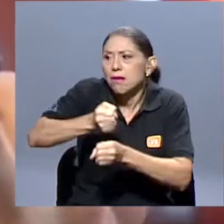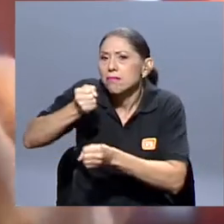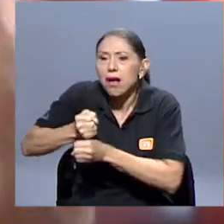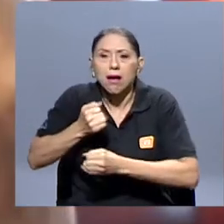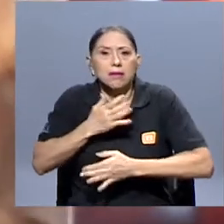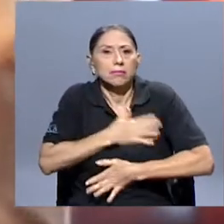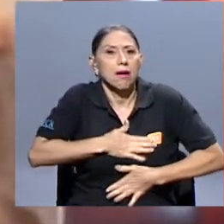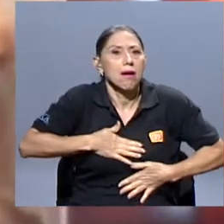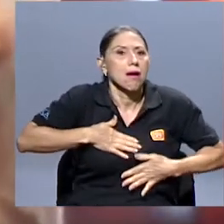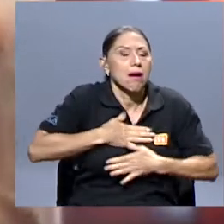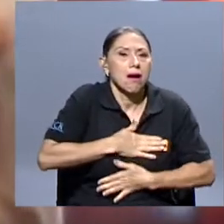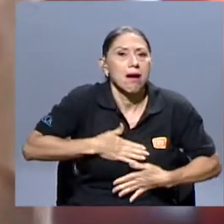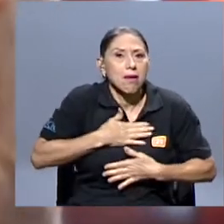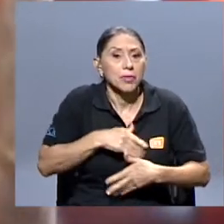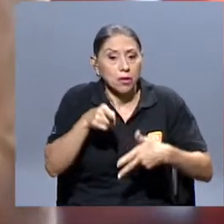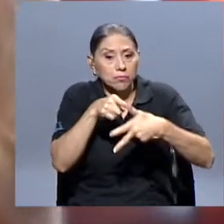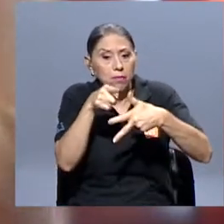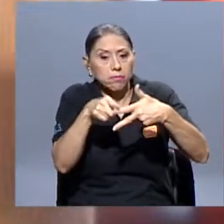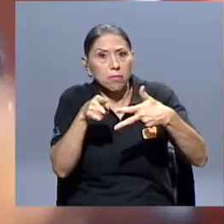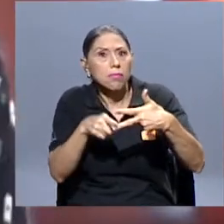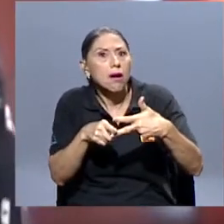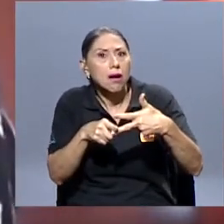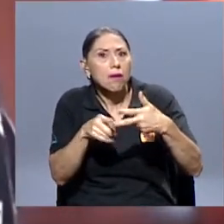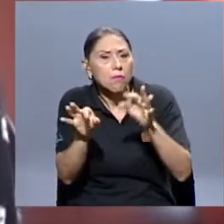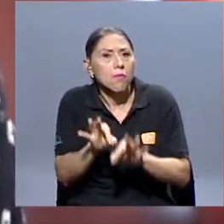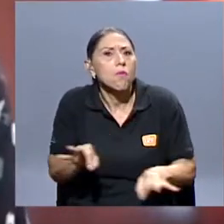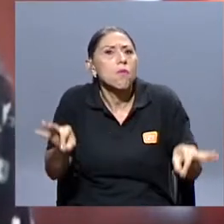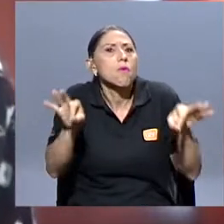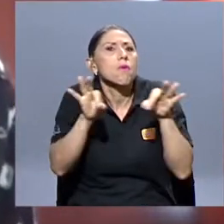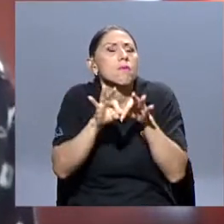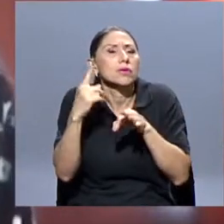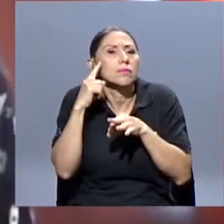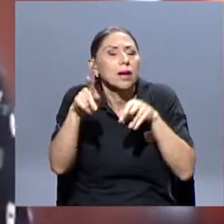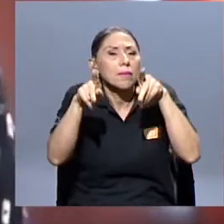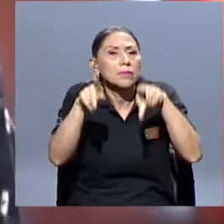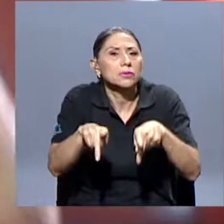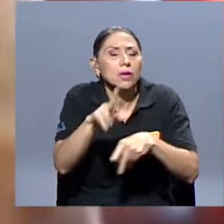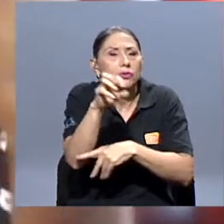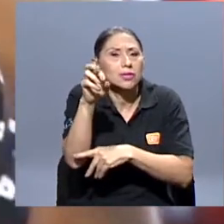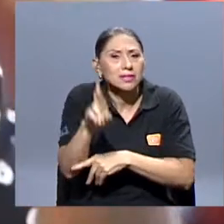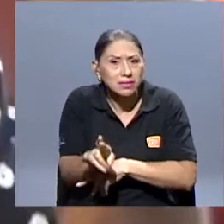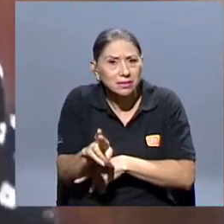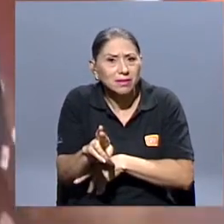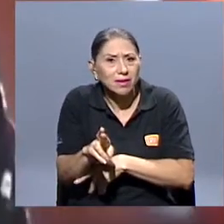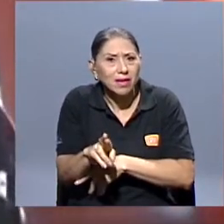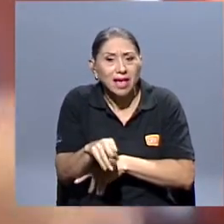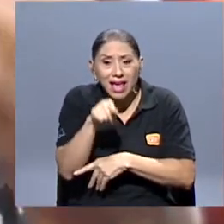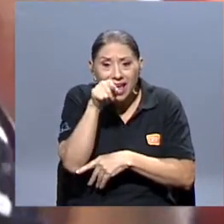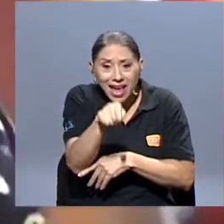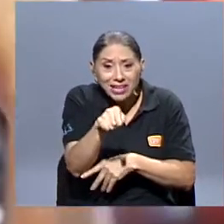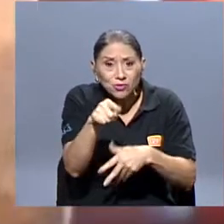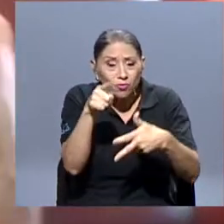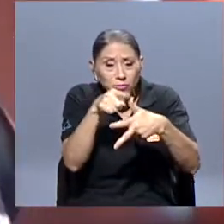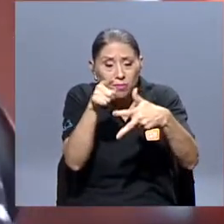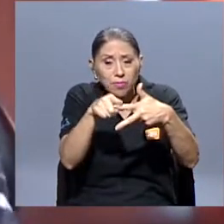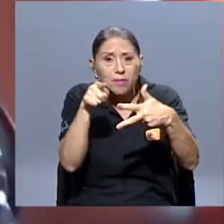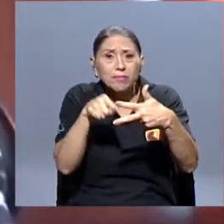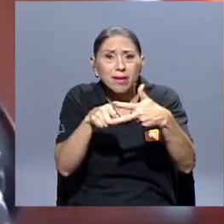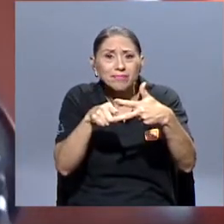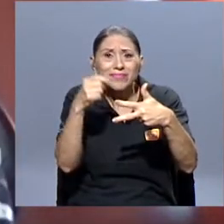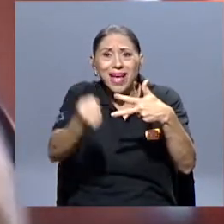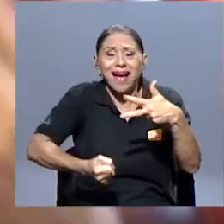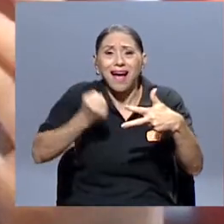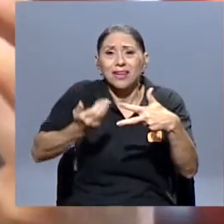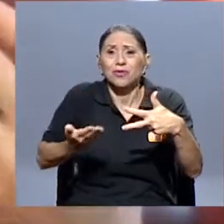recreación, ¿verdad? Esos componentes son casi que básicos para la sociedad costarricense, y esos se vieron truncados muy tempranos el